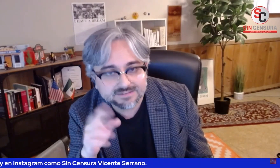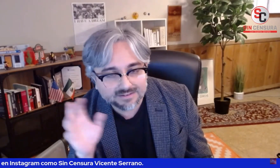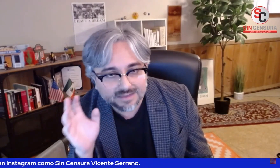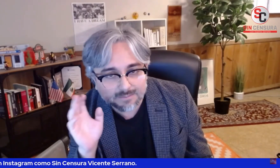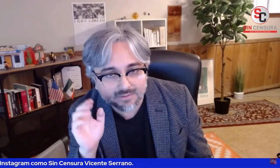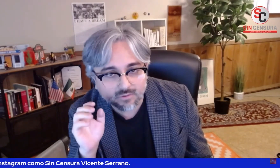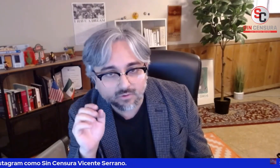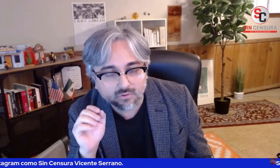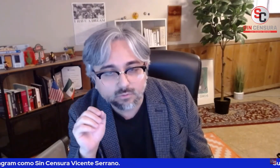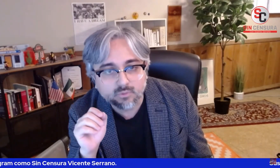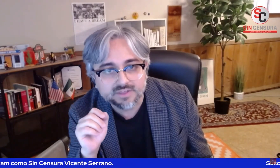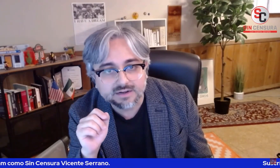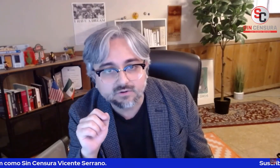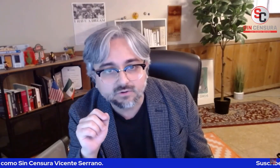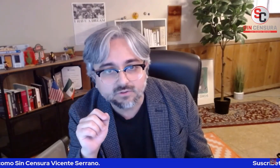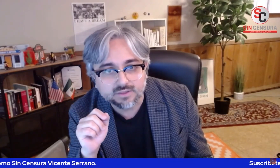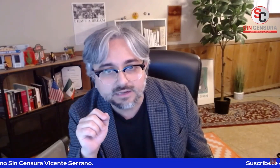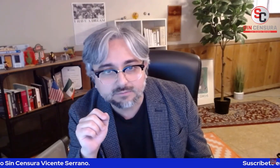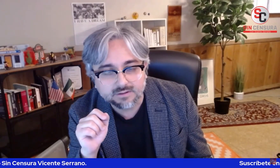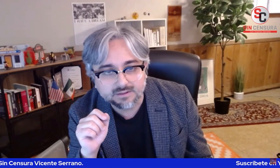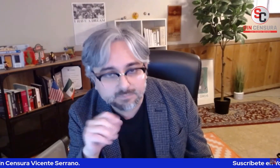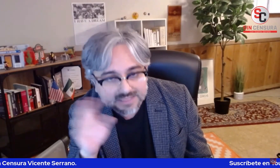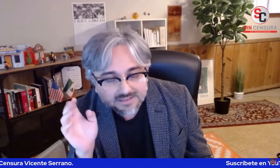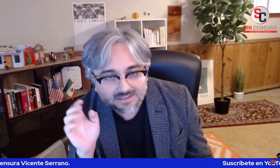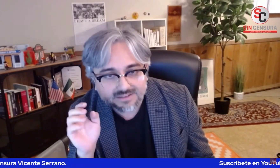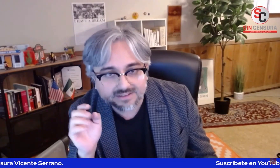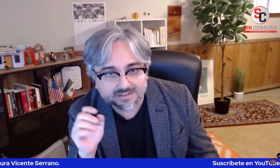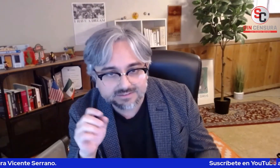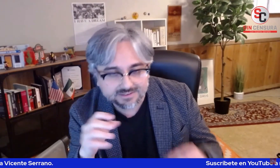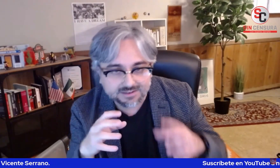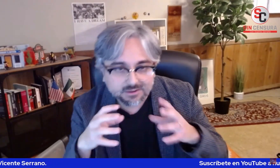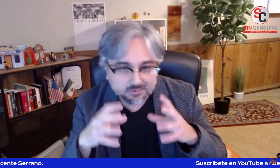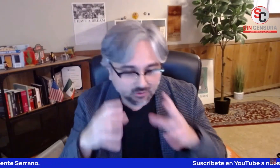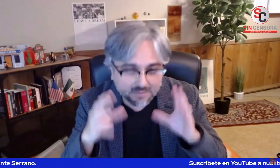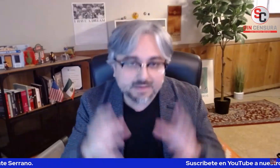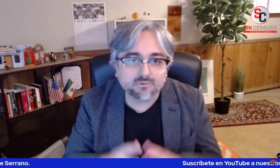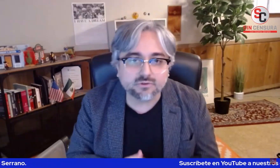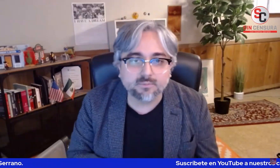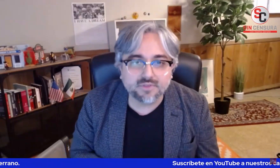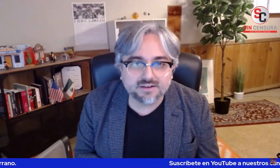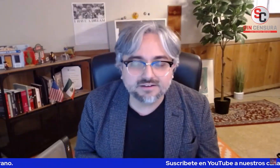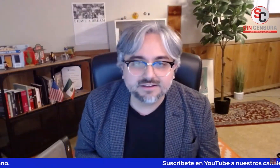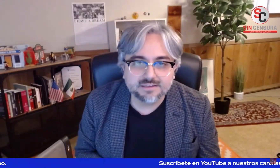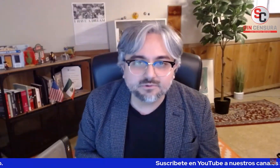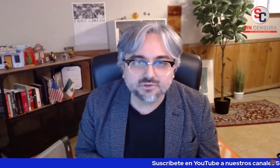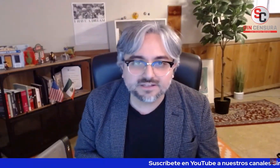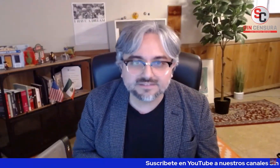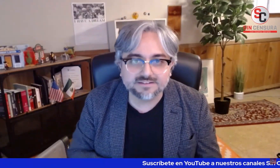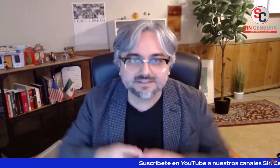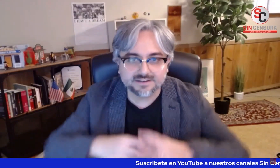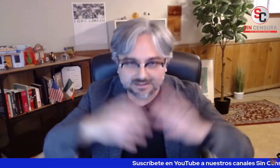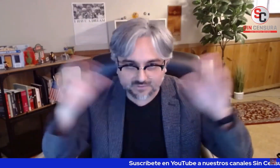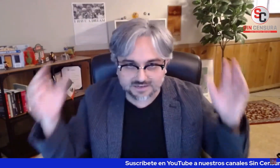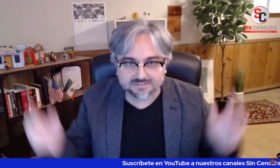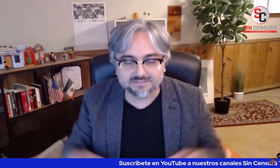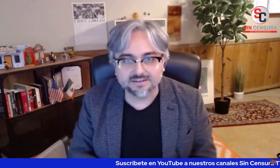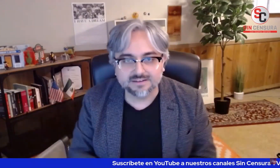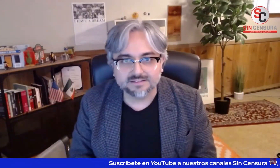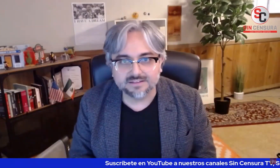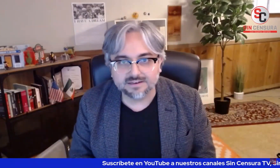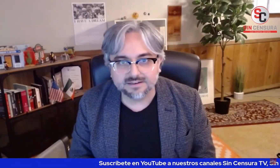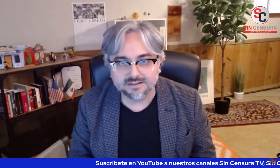a ese llamado Grupo Hidalgo del PRI, que tiene todavía mucho poder y mucho que decir entre las